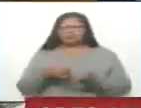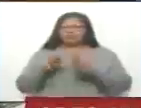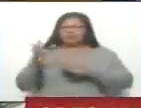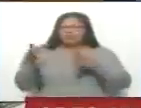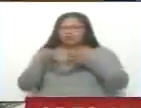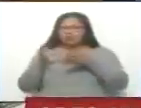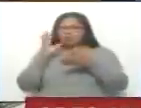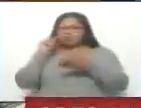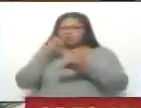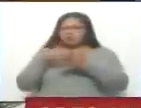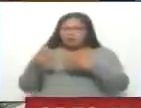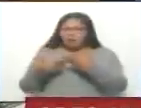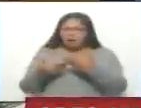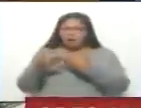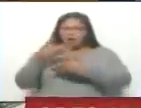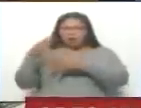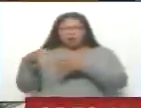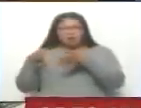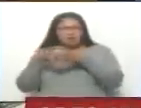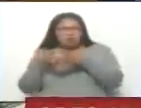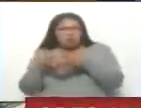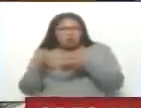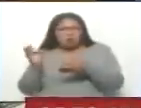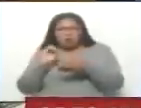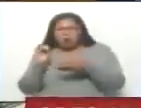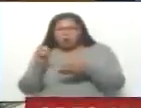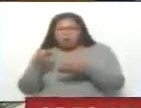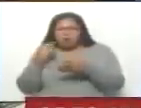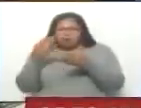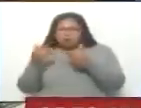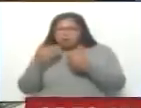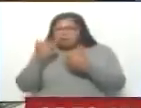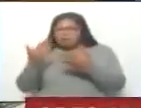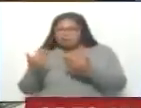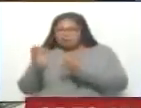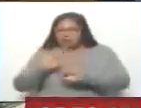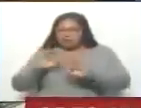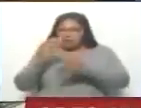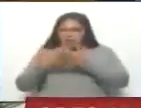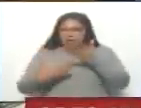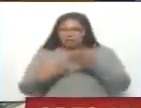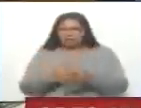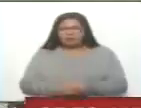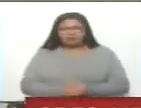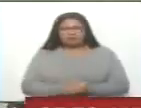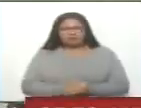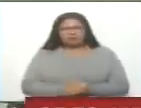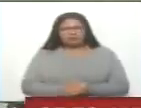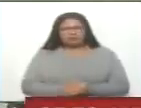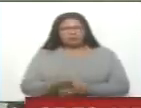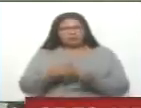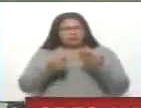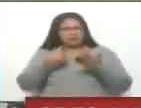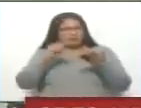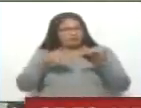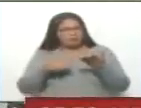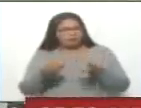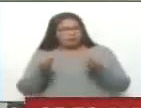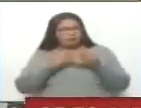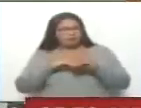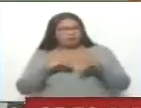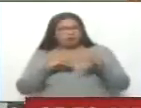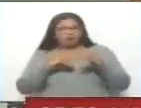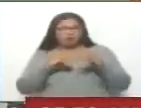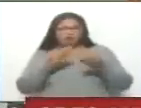no está participando en ninguna reunión, no está requiriendo ninguna solicitud, ni tiene cualidad de firmar convención colectiva,